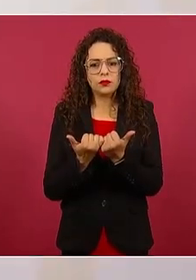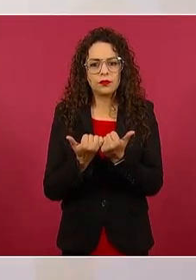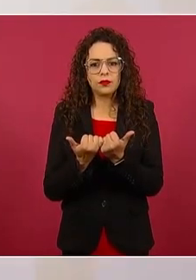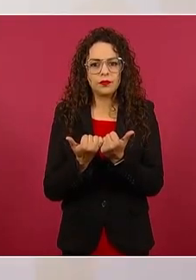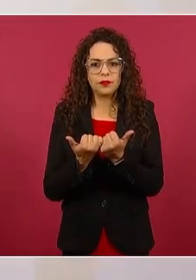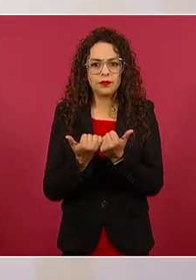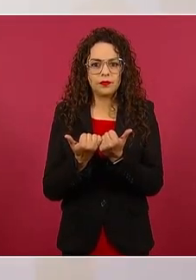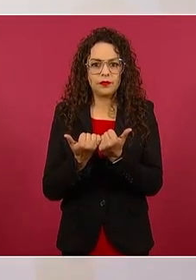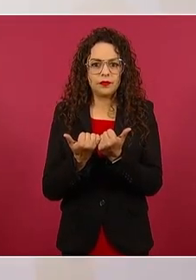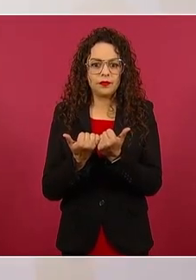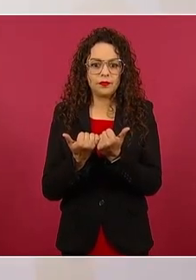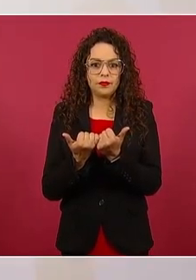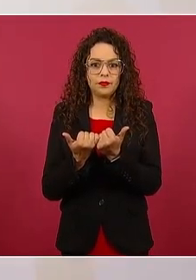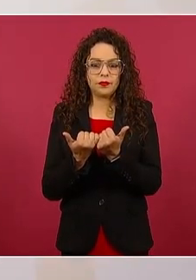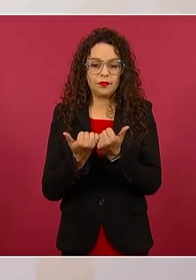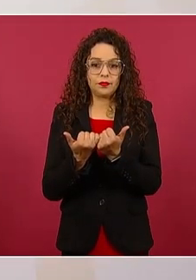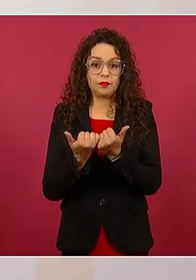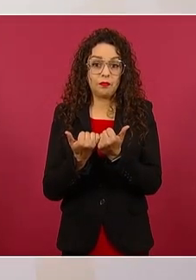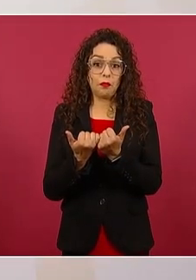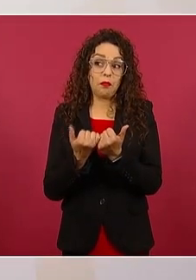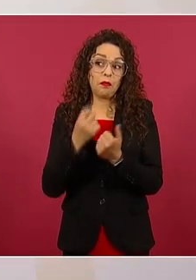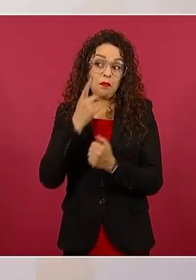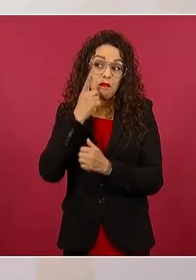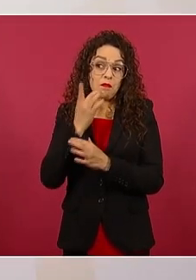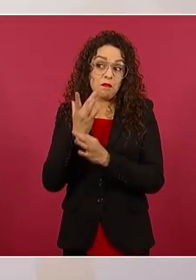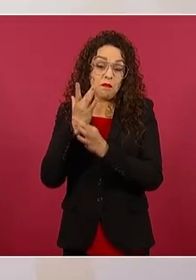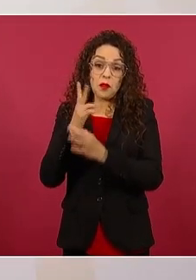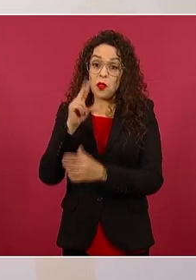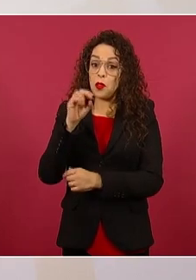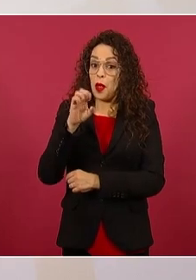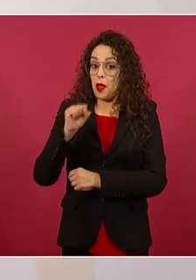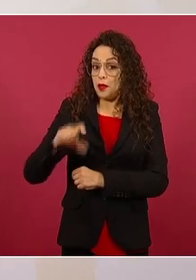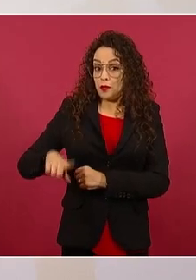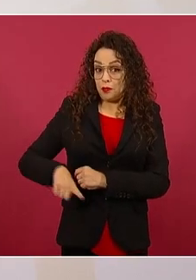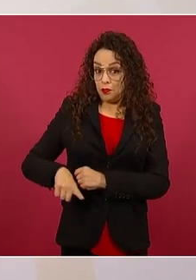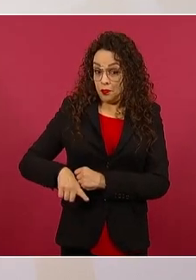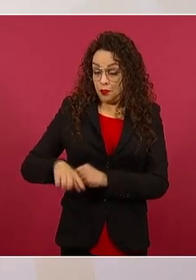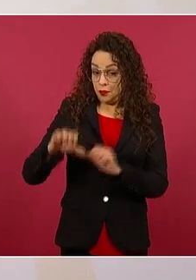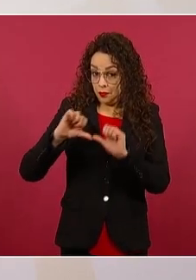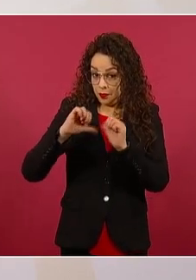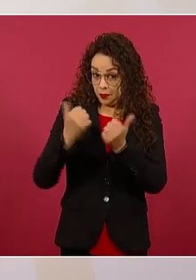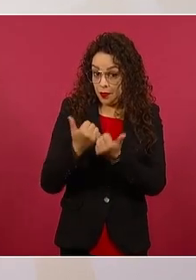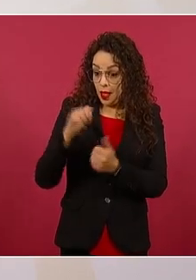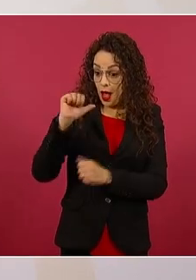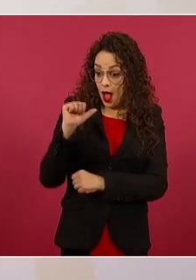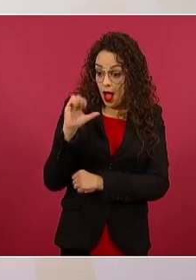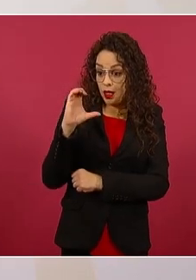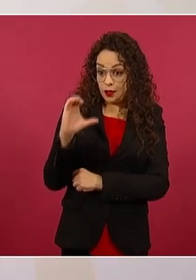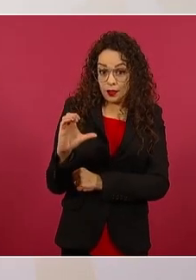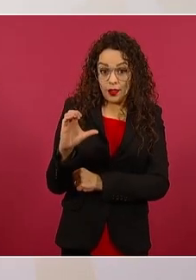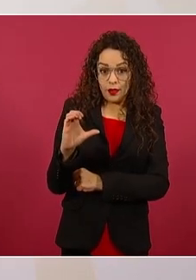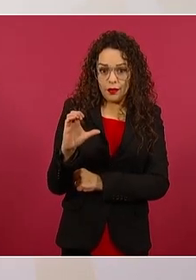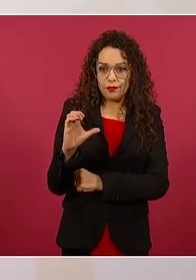supuestamente no gubernamentales de la sociedad civil, lo mismo.